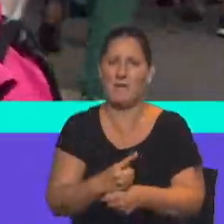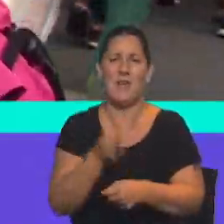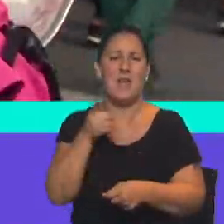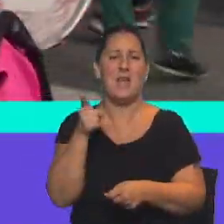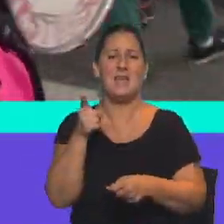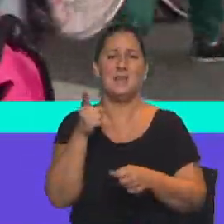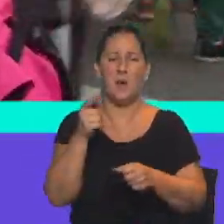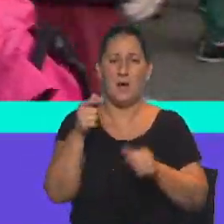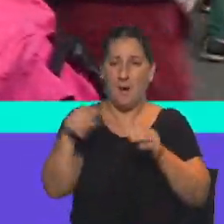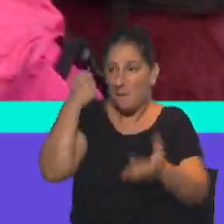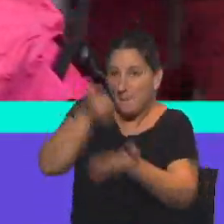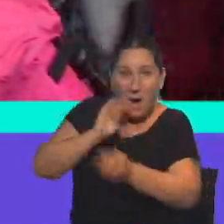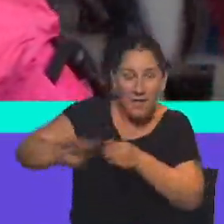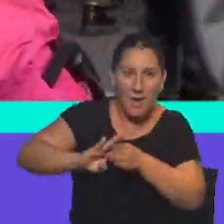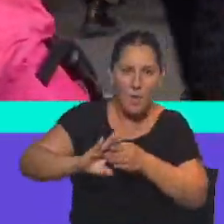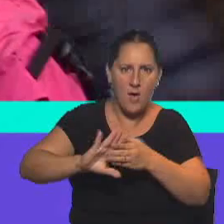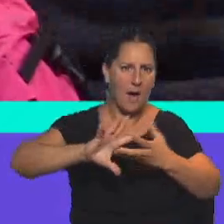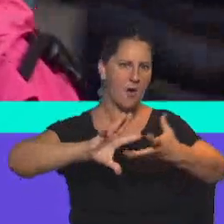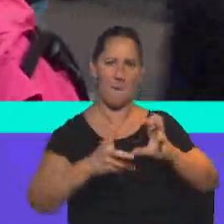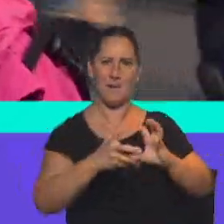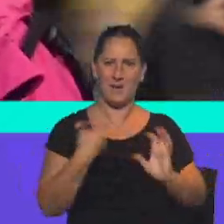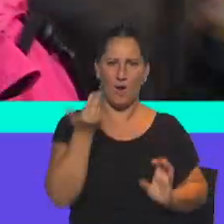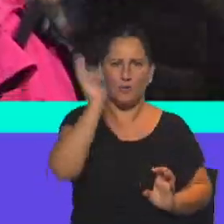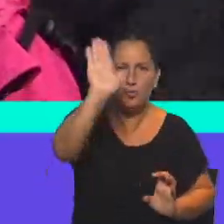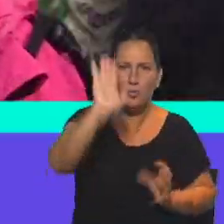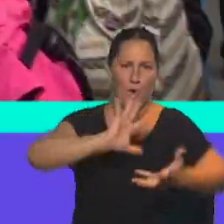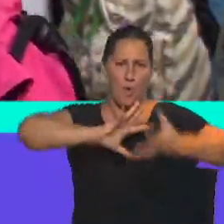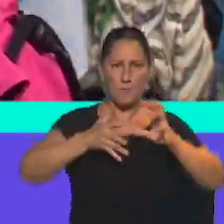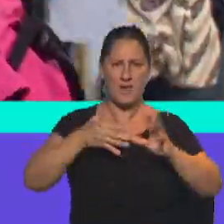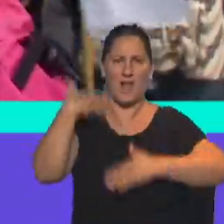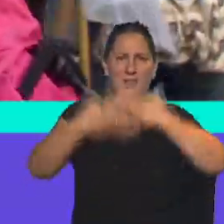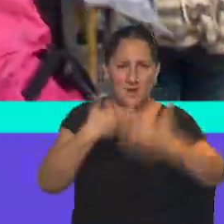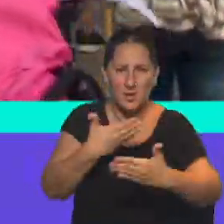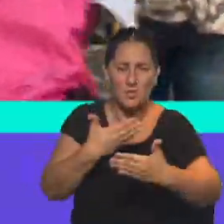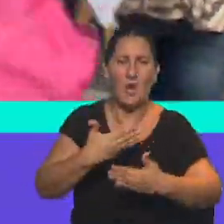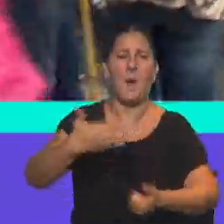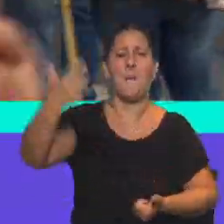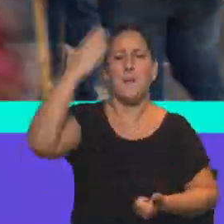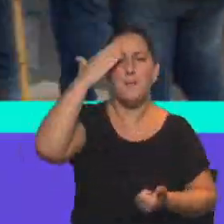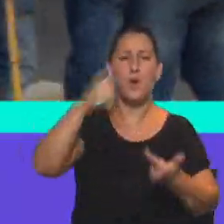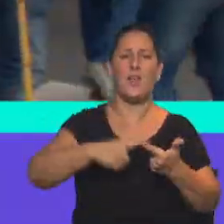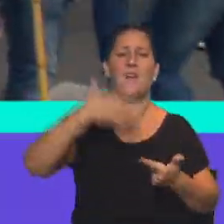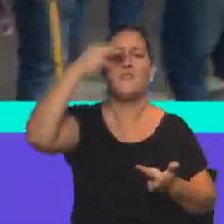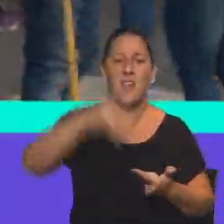condiciona nuestro futuro, que condiciona nuestro desarrollo. Así que, memoria, verdad y justicia.